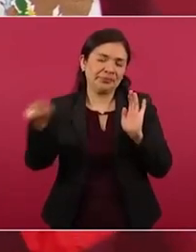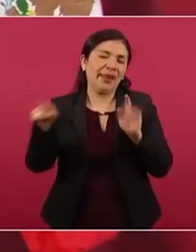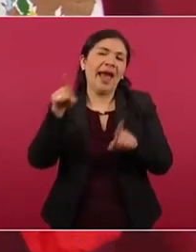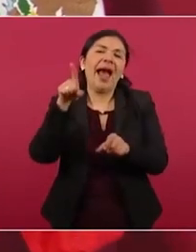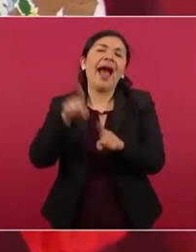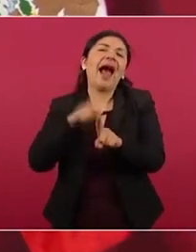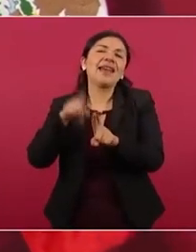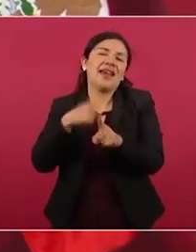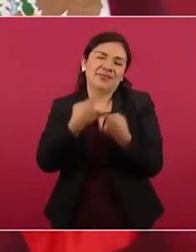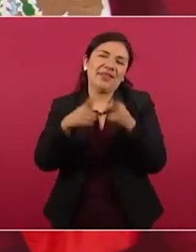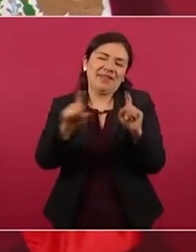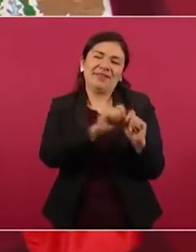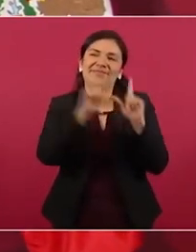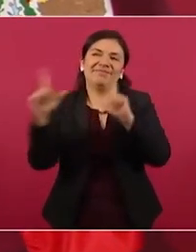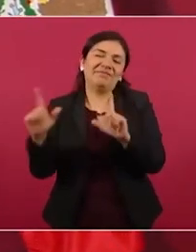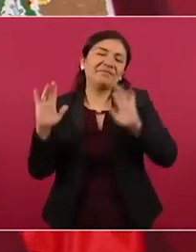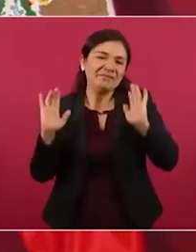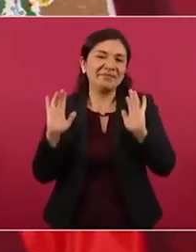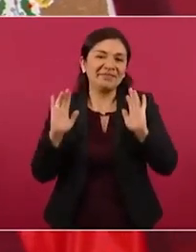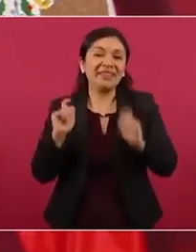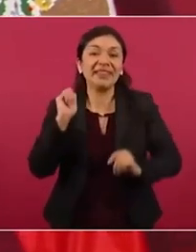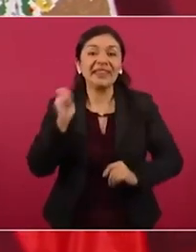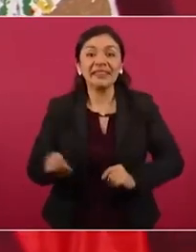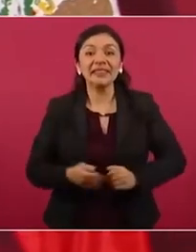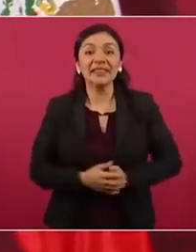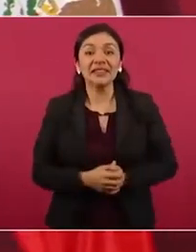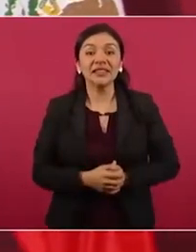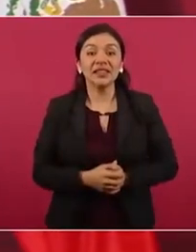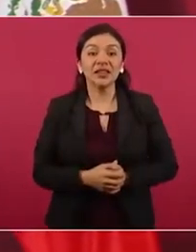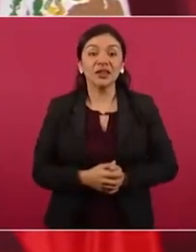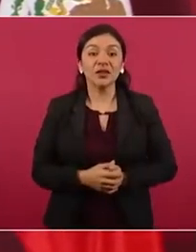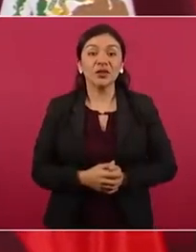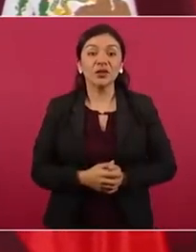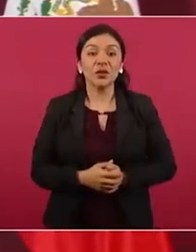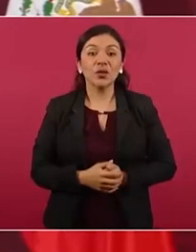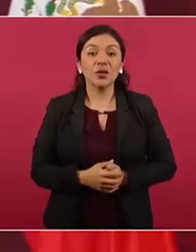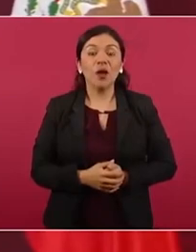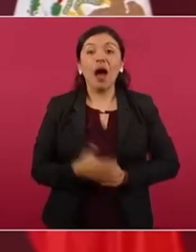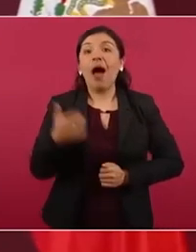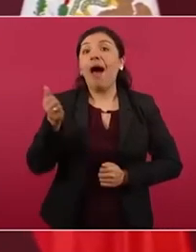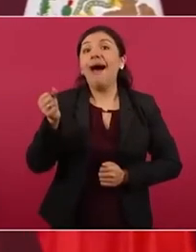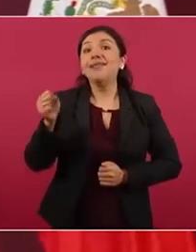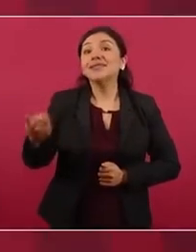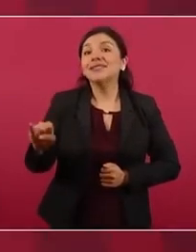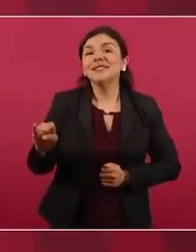caricatura, que pues eran parte,